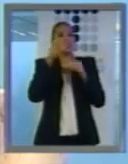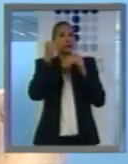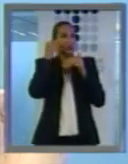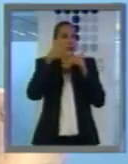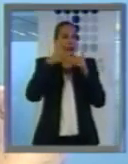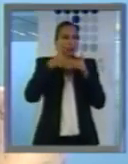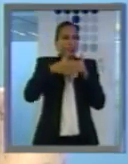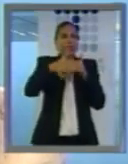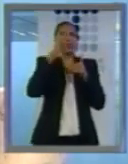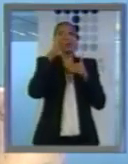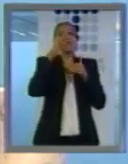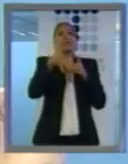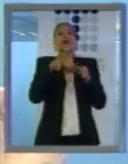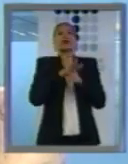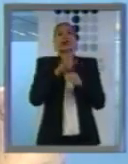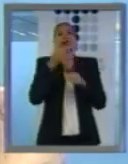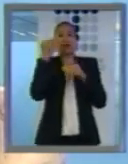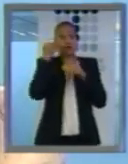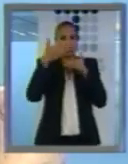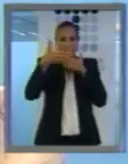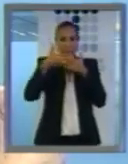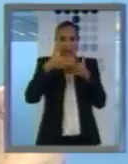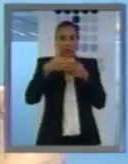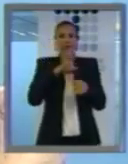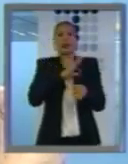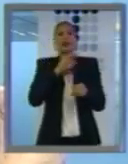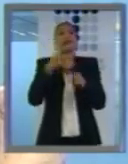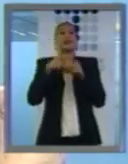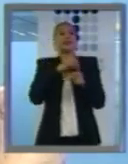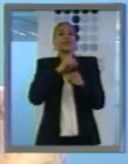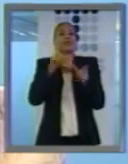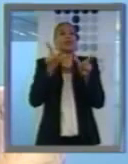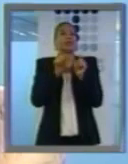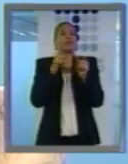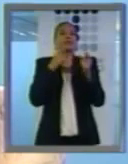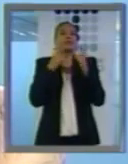largo plazo, y en el corto plazo, pues sin duda hay que concluir con la